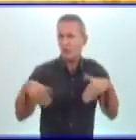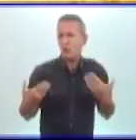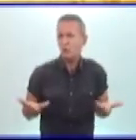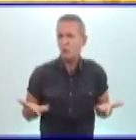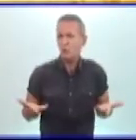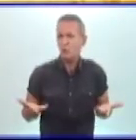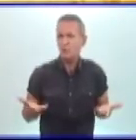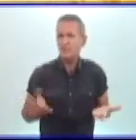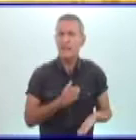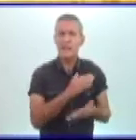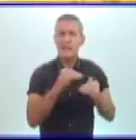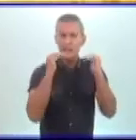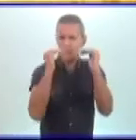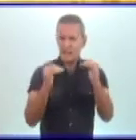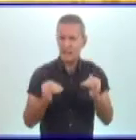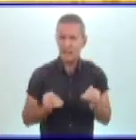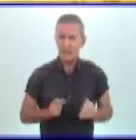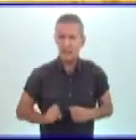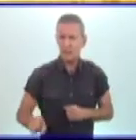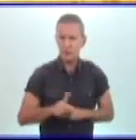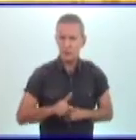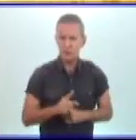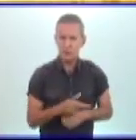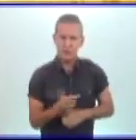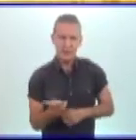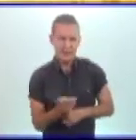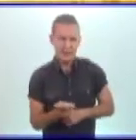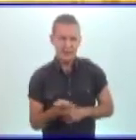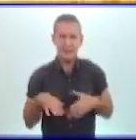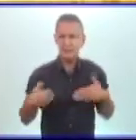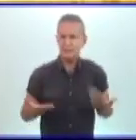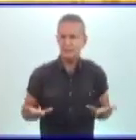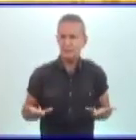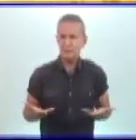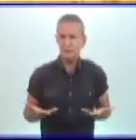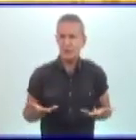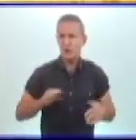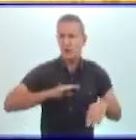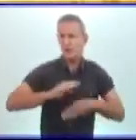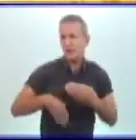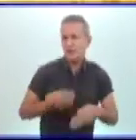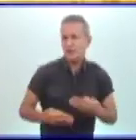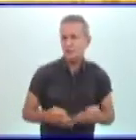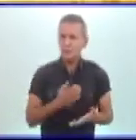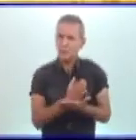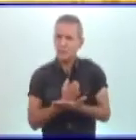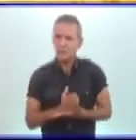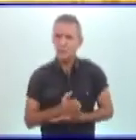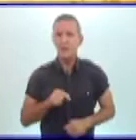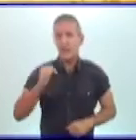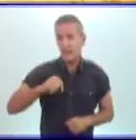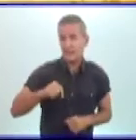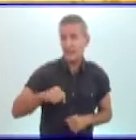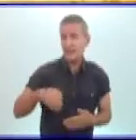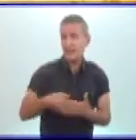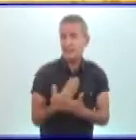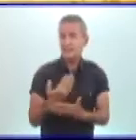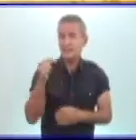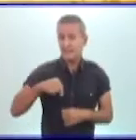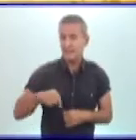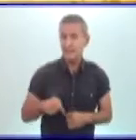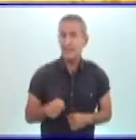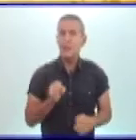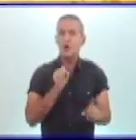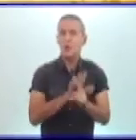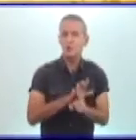las clases sociales predominantes de cada una de ellas? ¿Qué conflictos estudiaremos? En el día de hoy iniciamos por la época